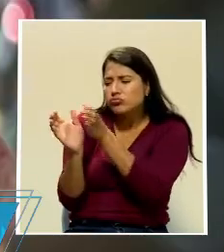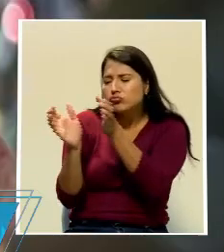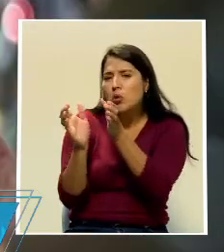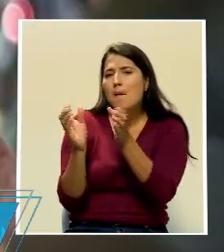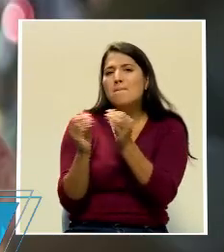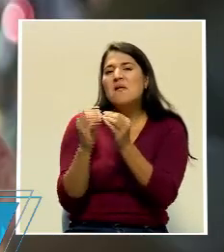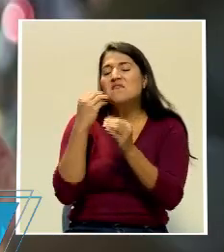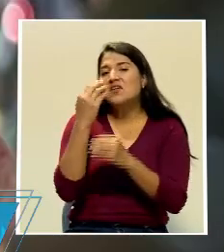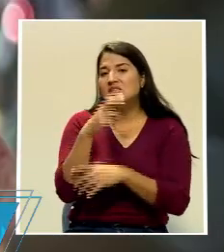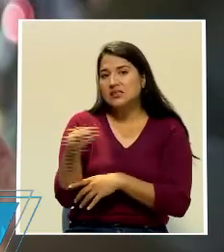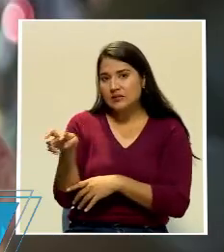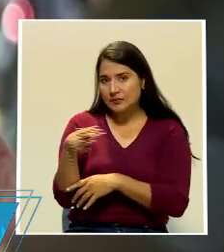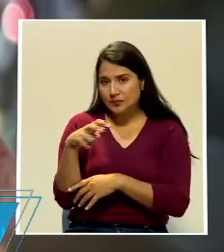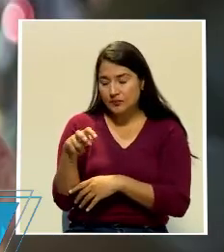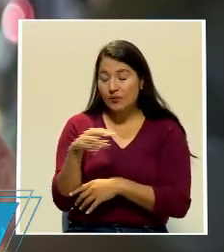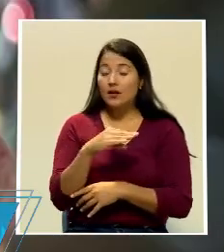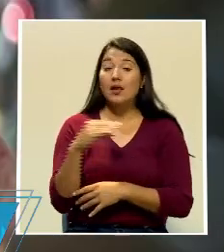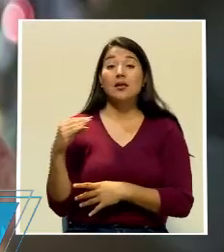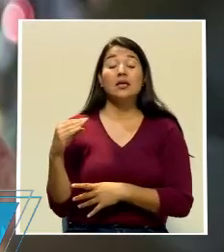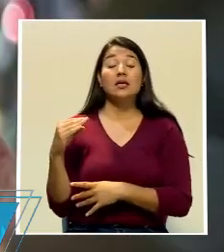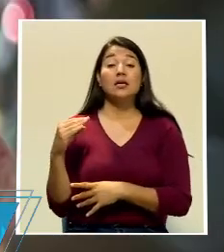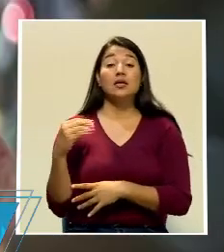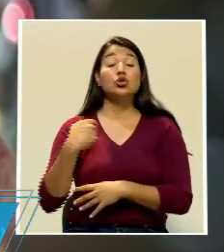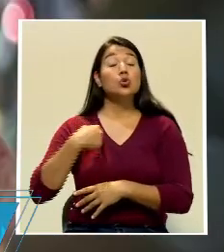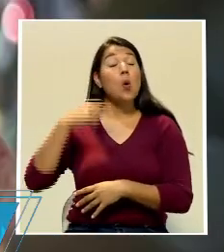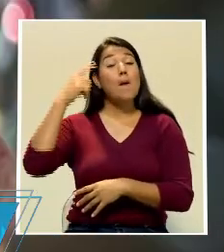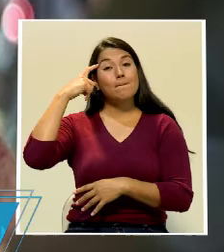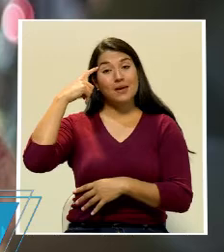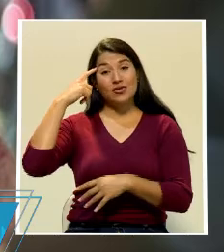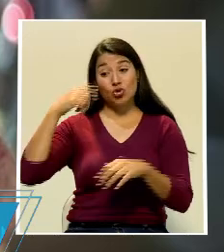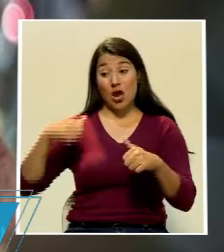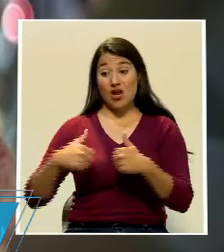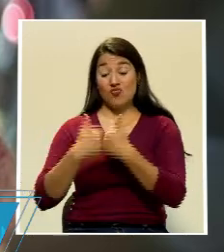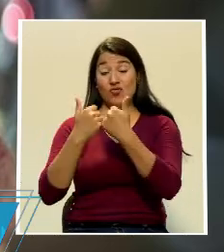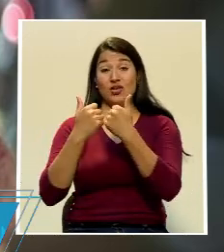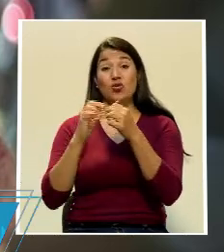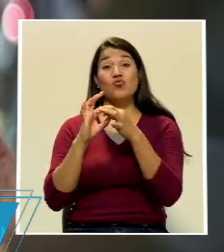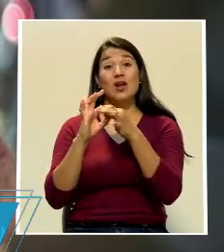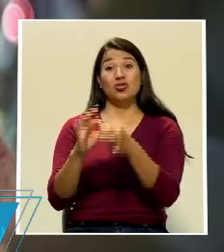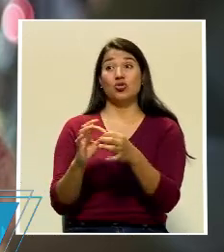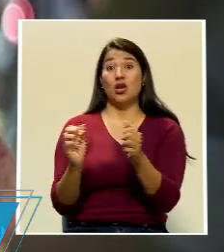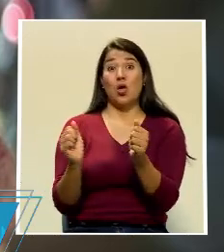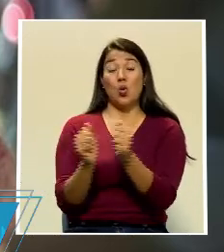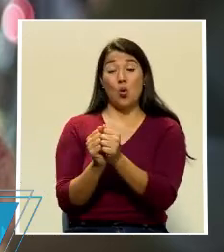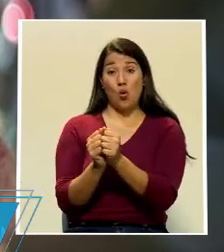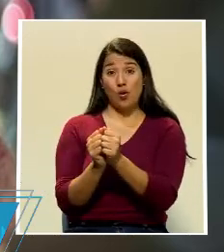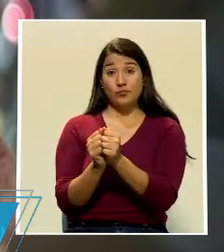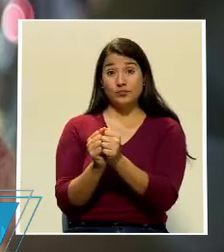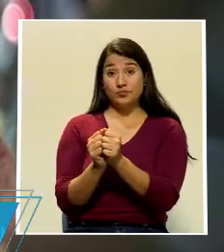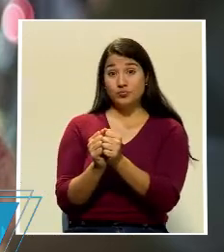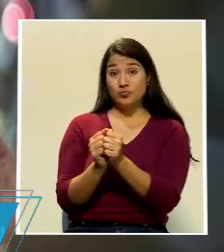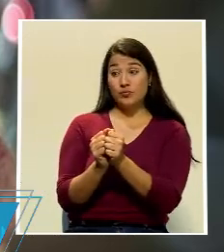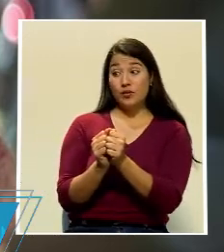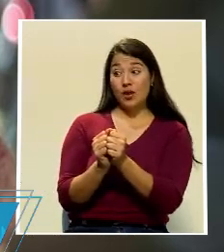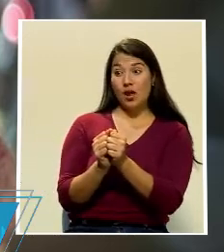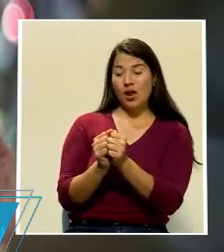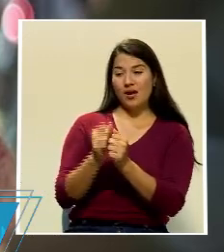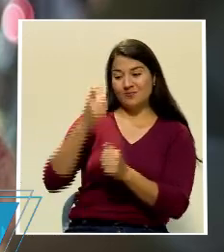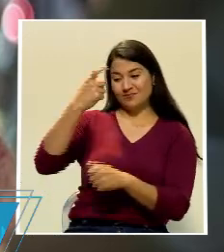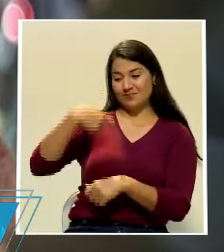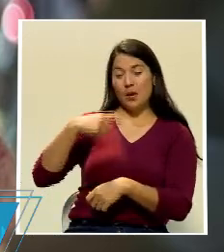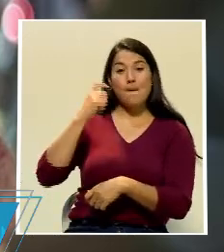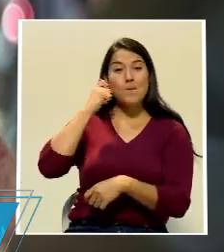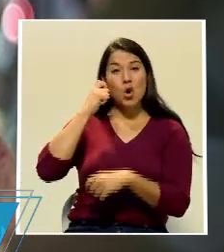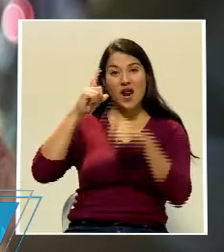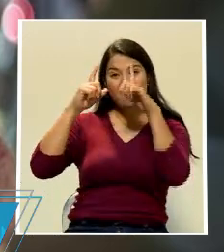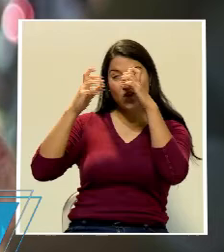Y en todo caso, yo pienso que el reto con respecto a ser una mujer fotógrafa tiene que ver no